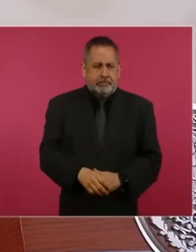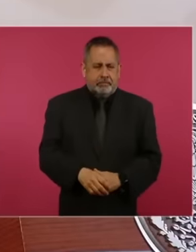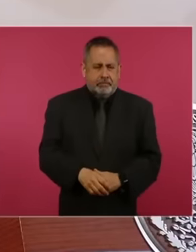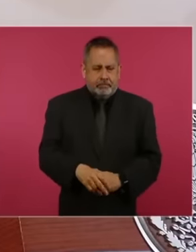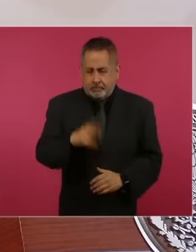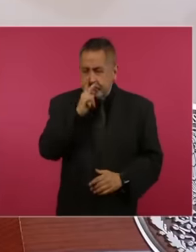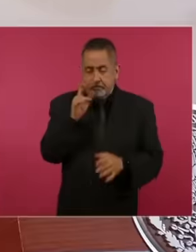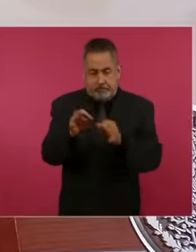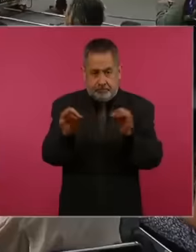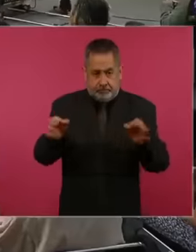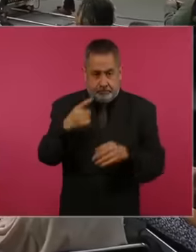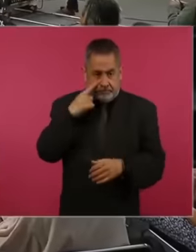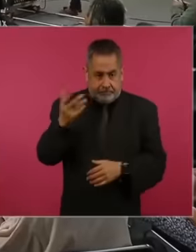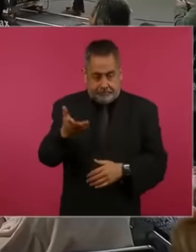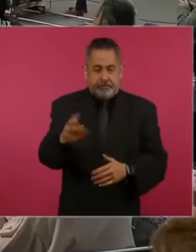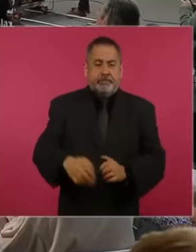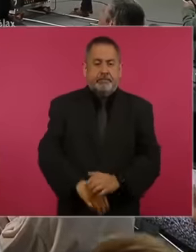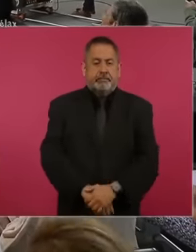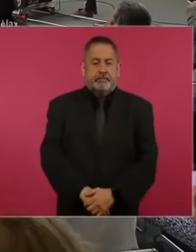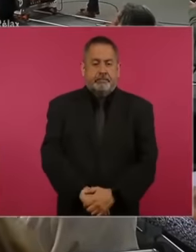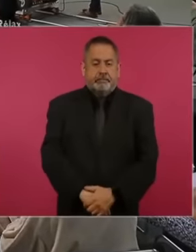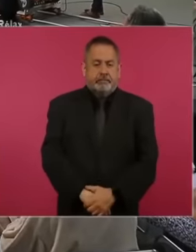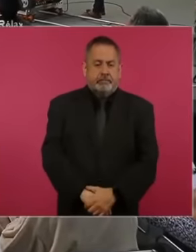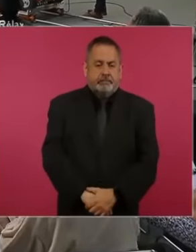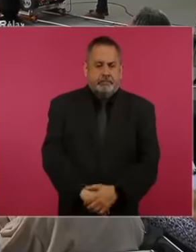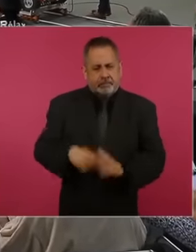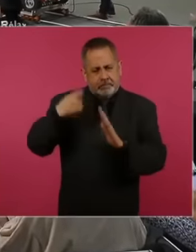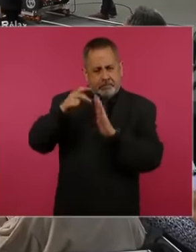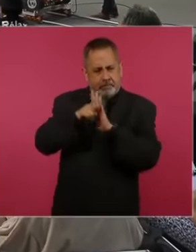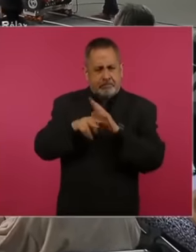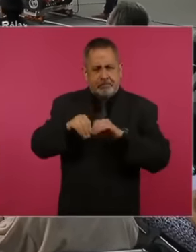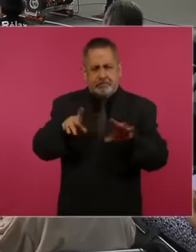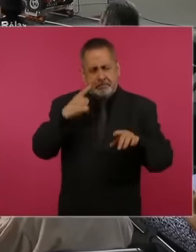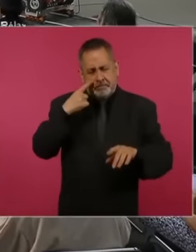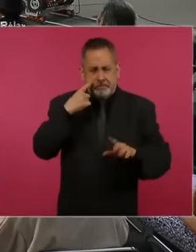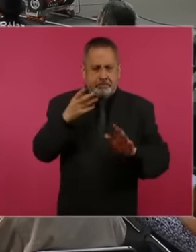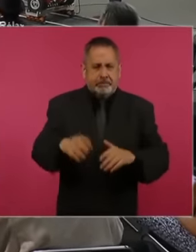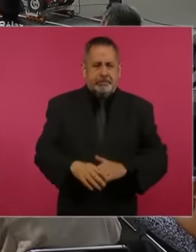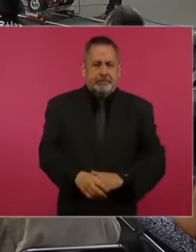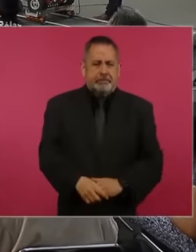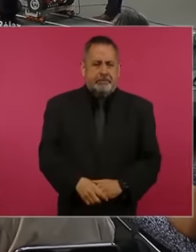La frase. Oye, y el video también.